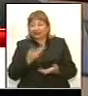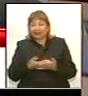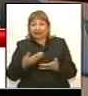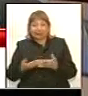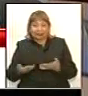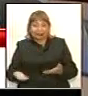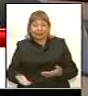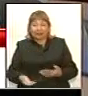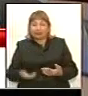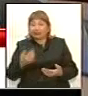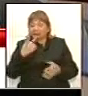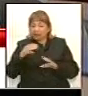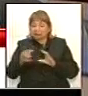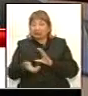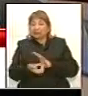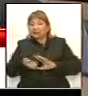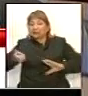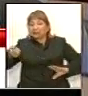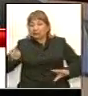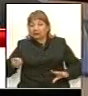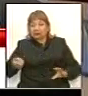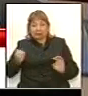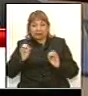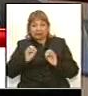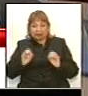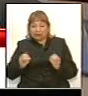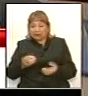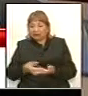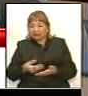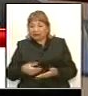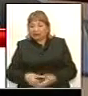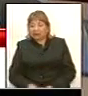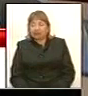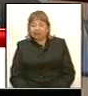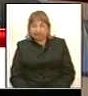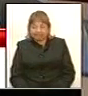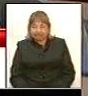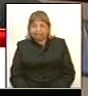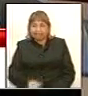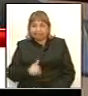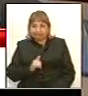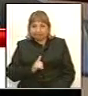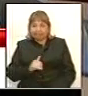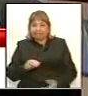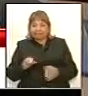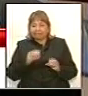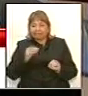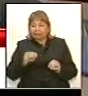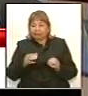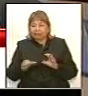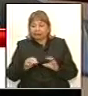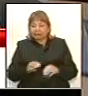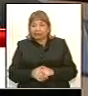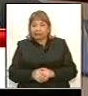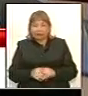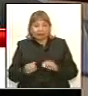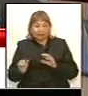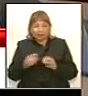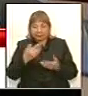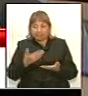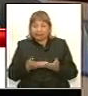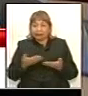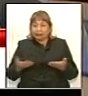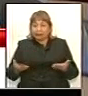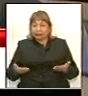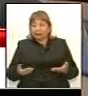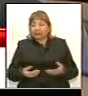emergencia? Van a ser sacadas, señor, sin ninguna contemplación. Yo llamo la atención porque desde esta comisión deberíamos ver ese caso,